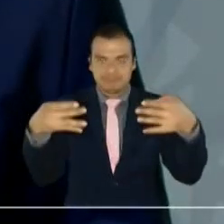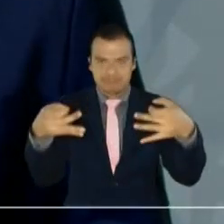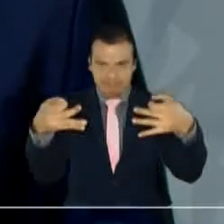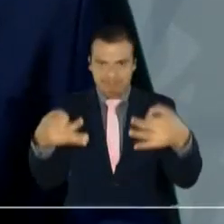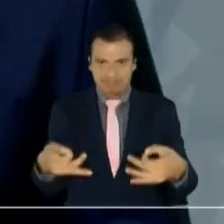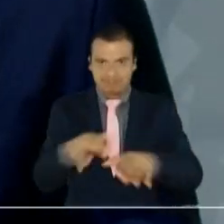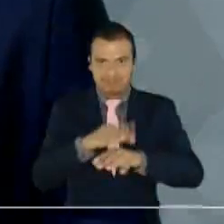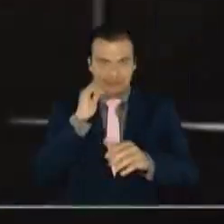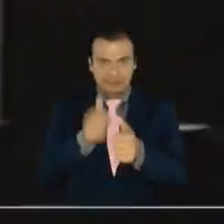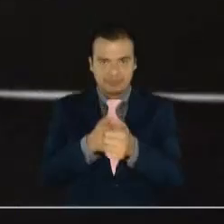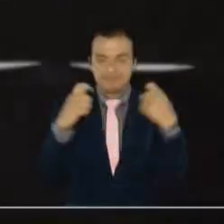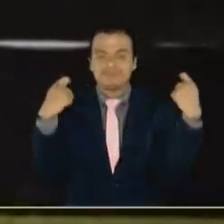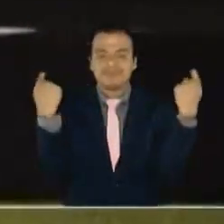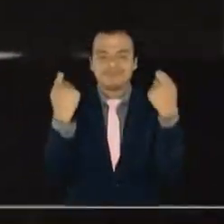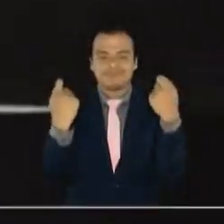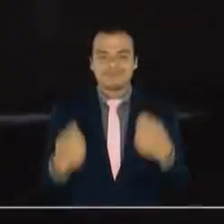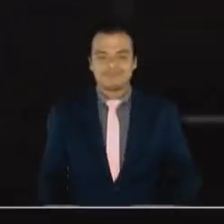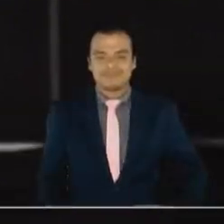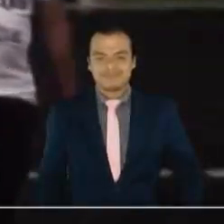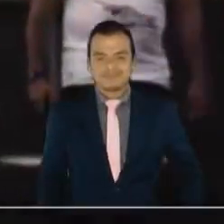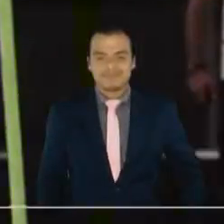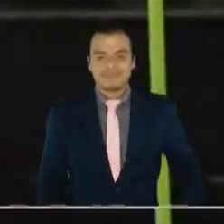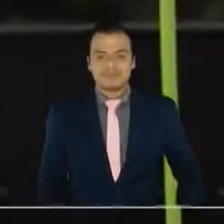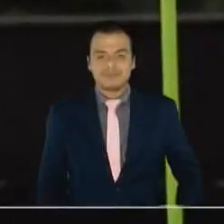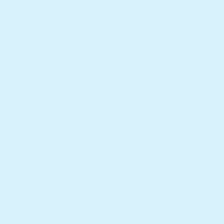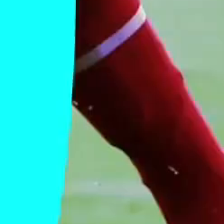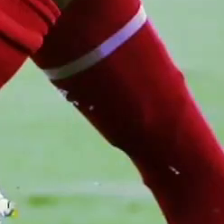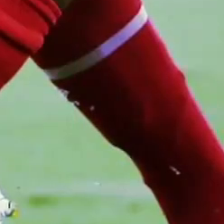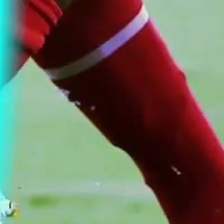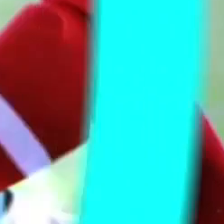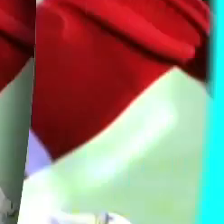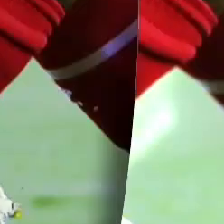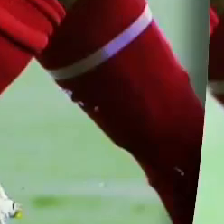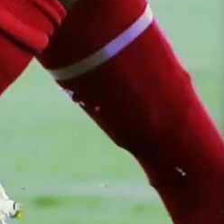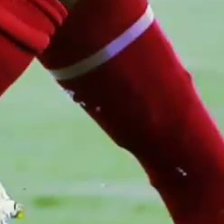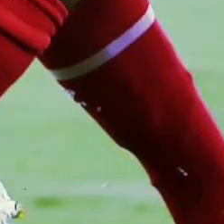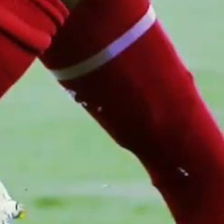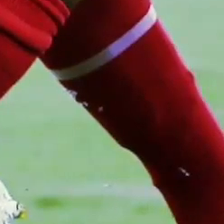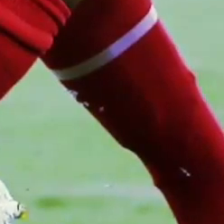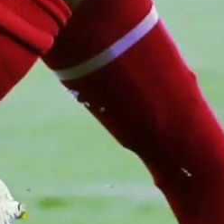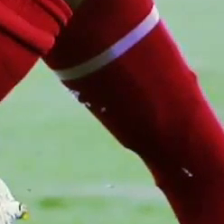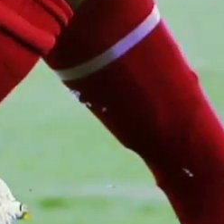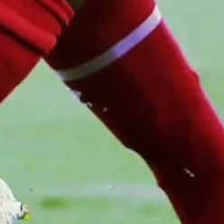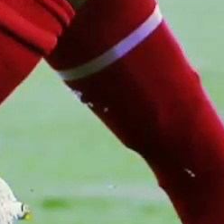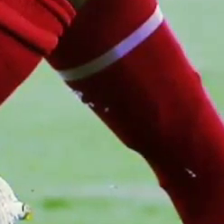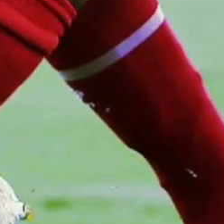verdiblancas se enfrentan a las íntimas rival que el técnico John Álvaro Ortiz.